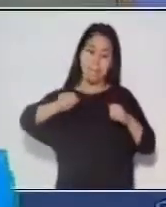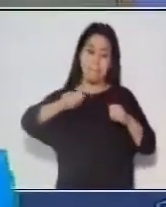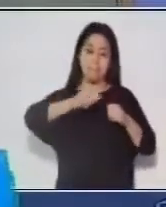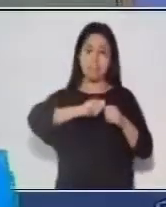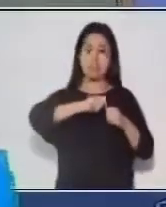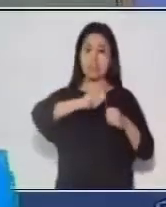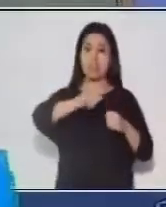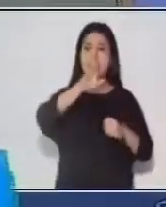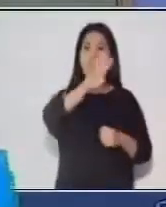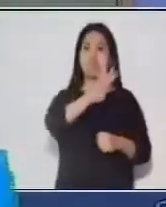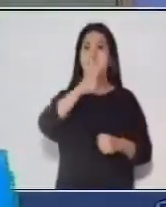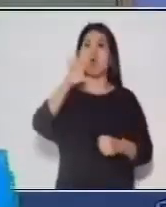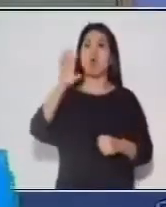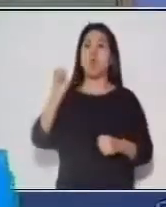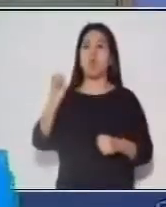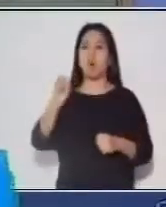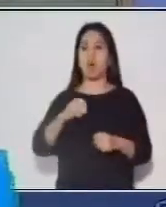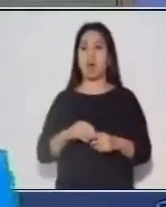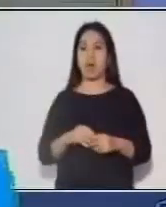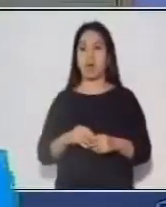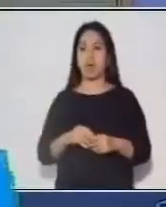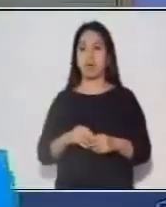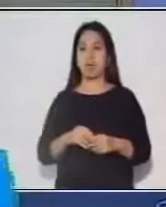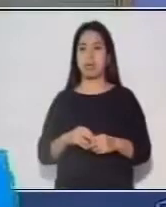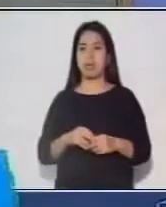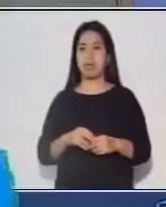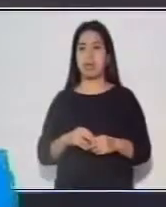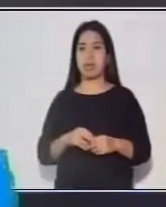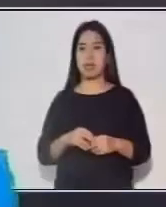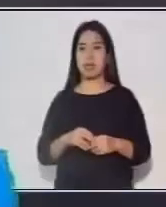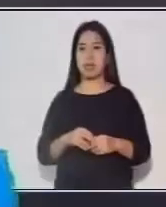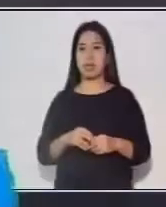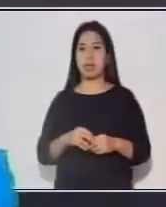40. Y vamos a ubicar